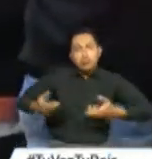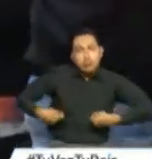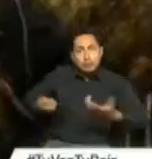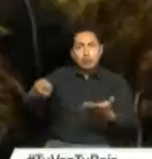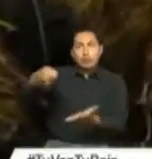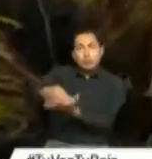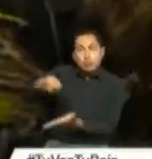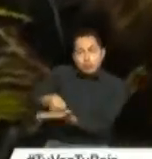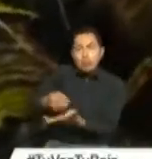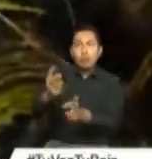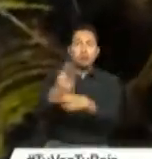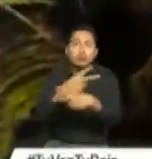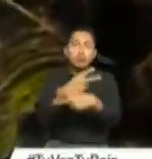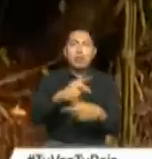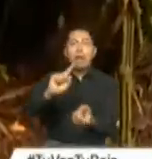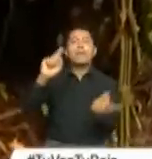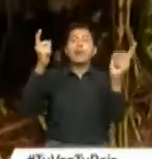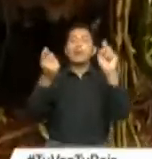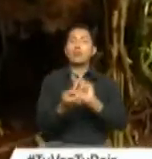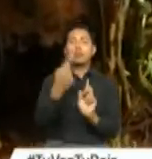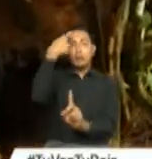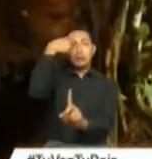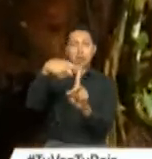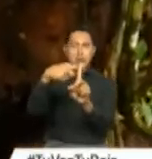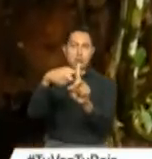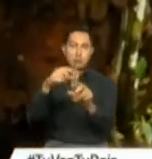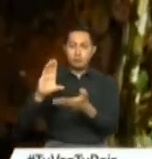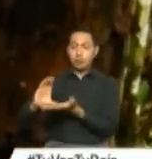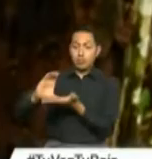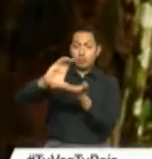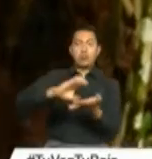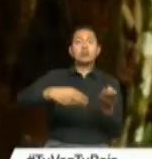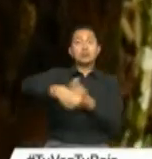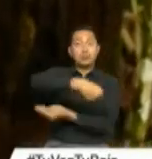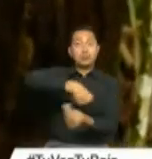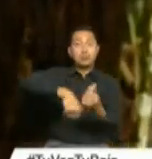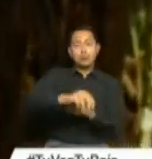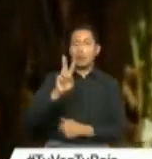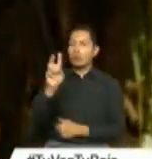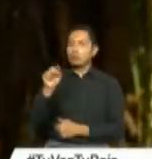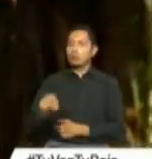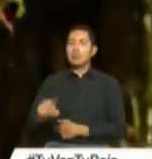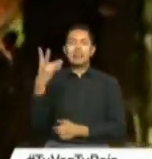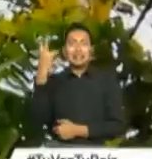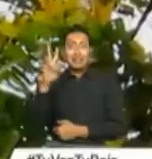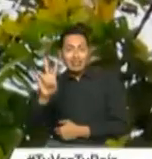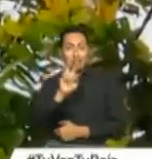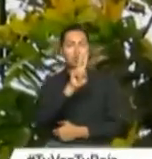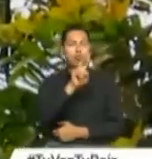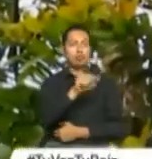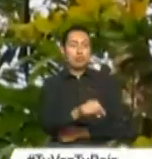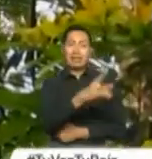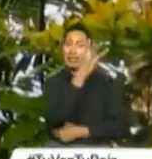de la sociedad. Asimismo, la inversión aumentó. Entre 2017 y 2016 alcanzó los